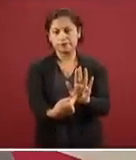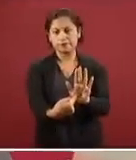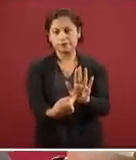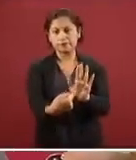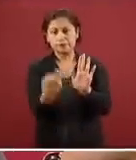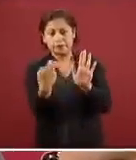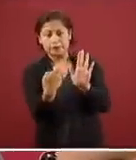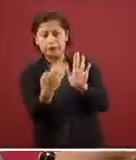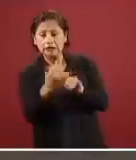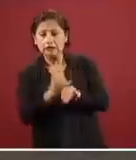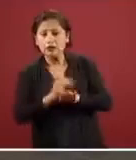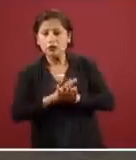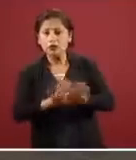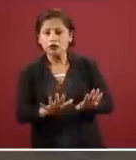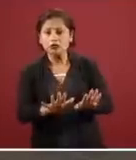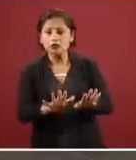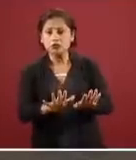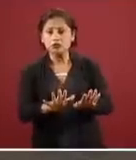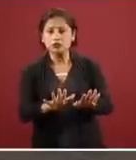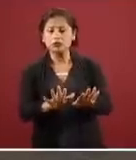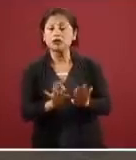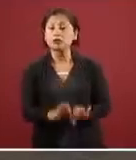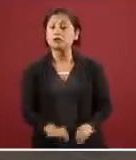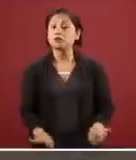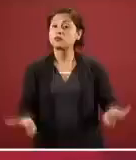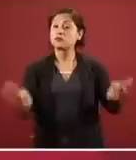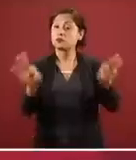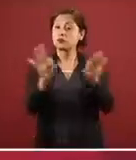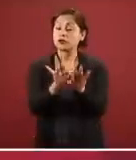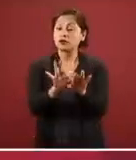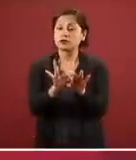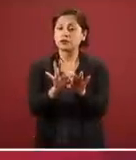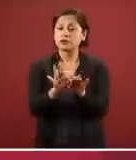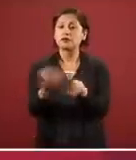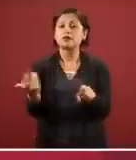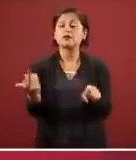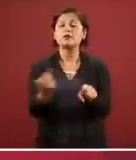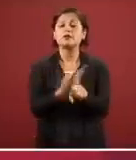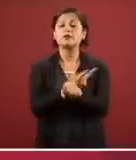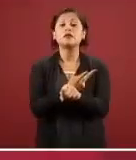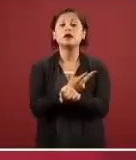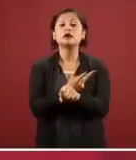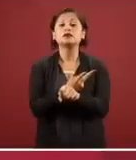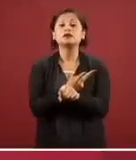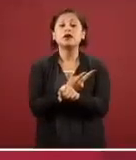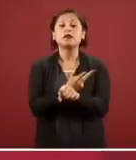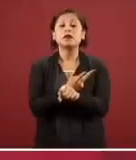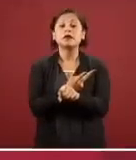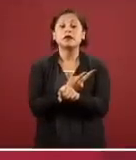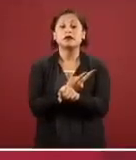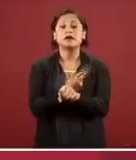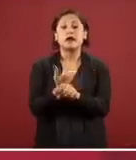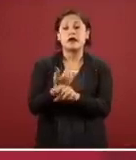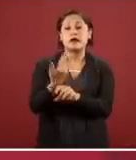información de lo que sucedía entre gobiernos,